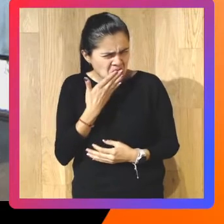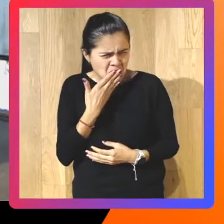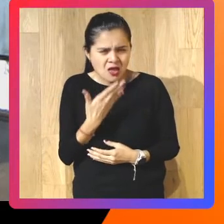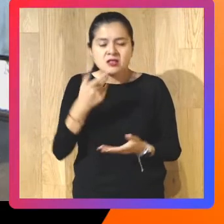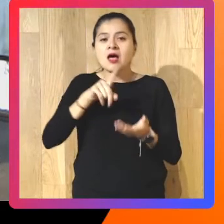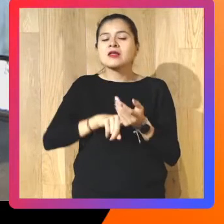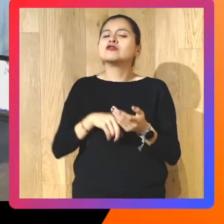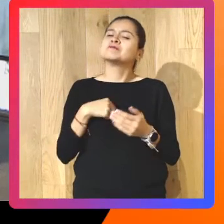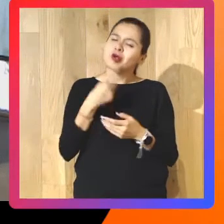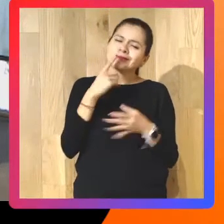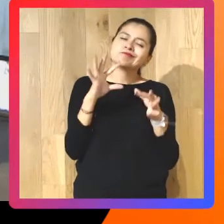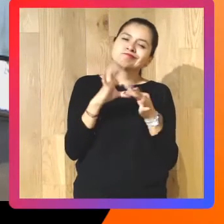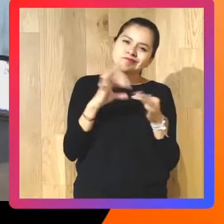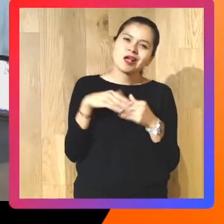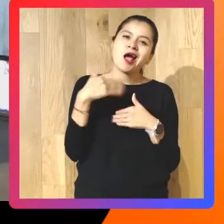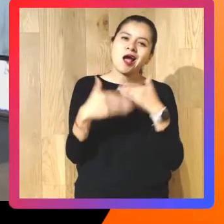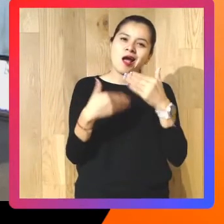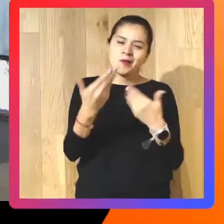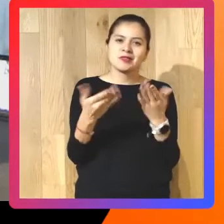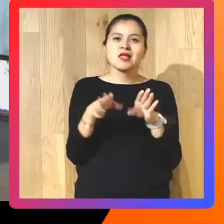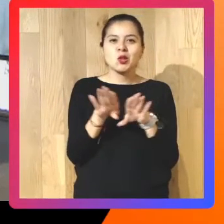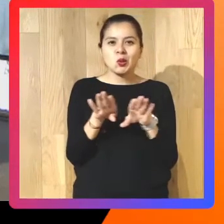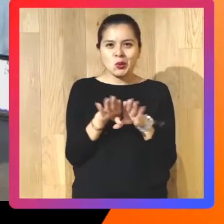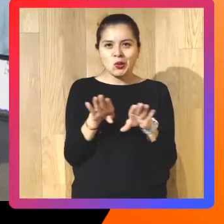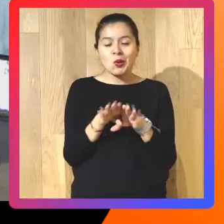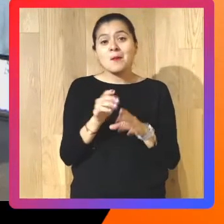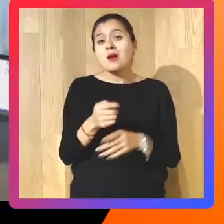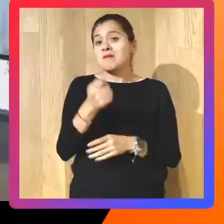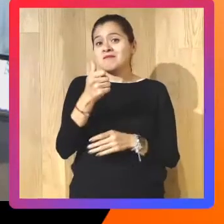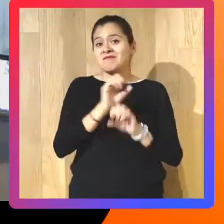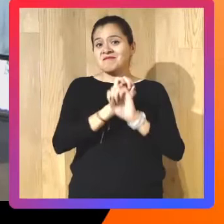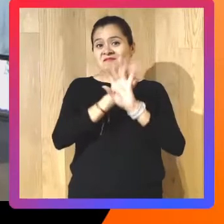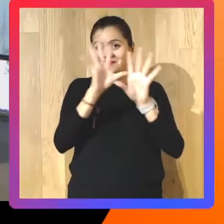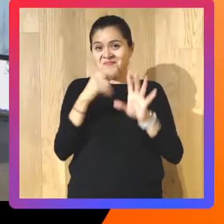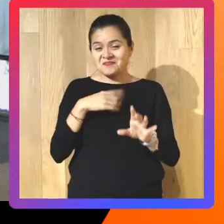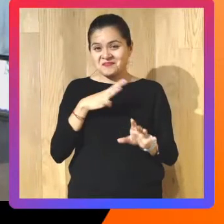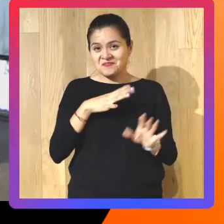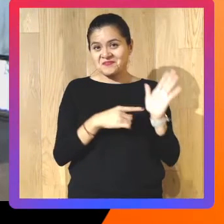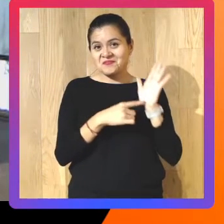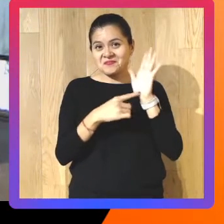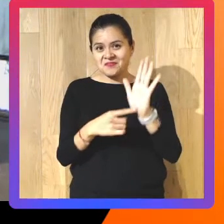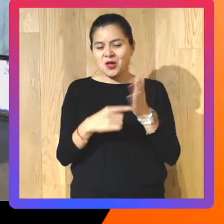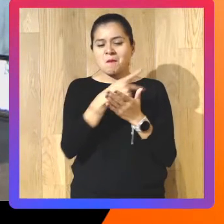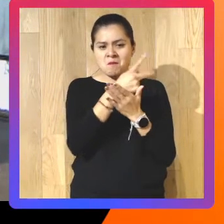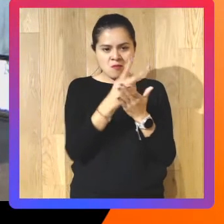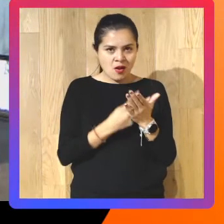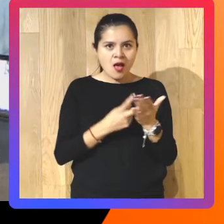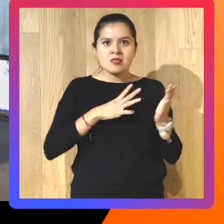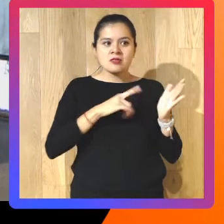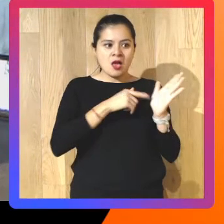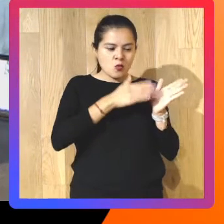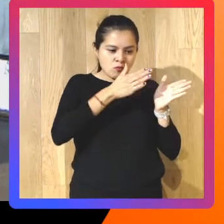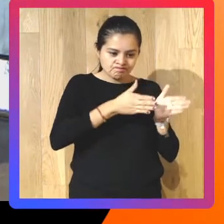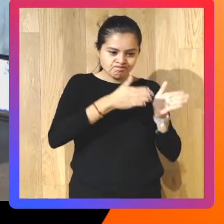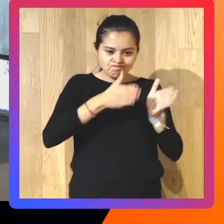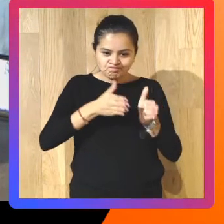Entonces les iremos platicando cómo vamos avanzando. Por lo pronto, bueno, ya tenemos el plan trazado de cómo trabajar